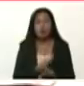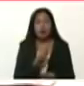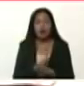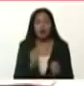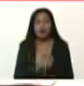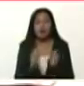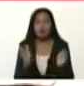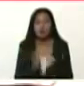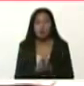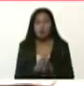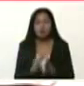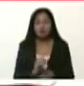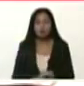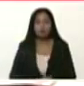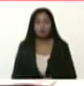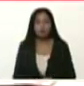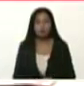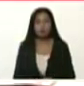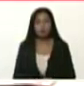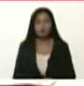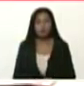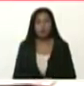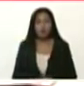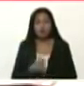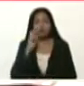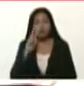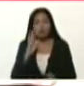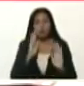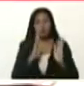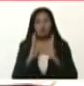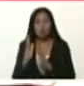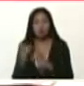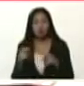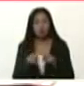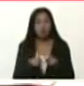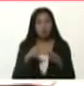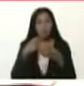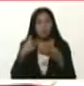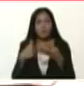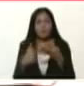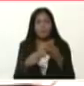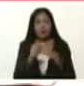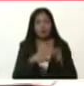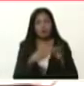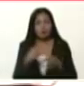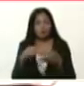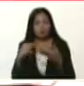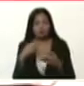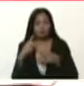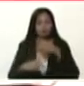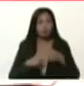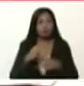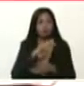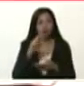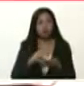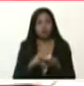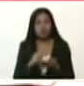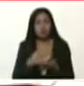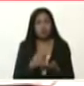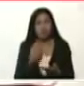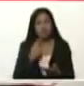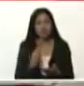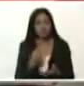Anzuategui. Aquí está la distribución en fertilizantes, en semillas, para la producción nacional. Quiere